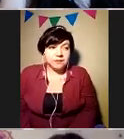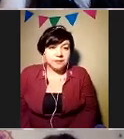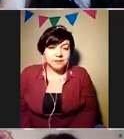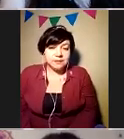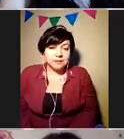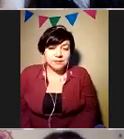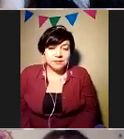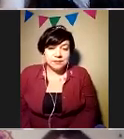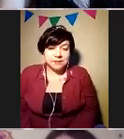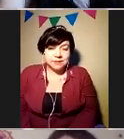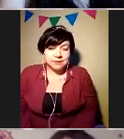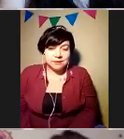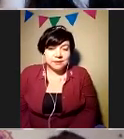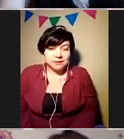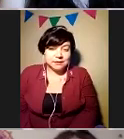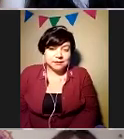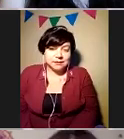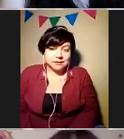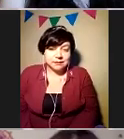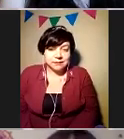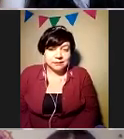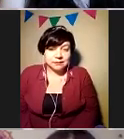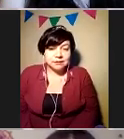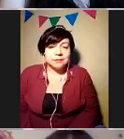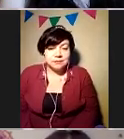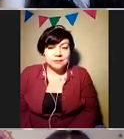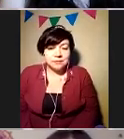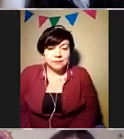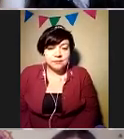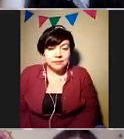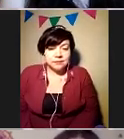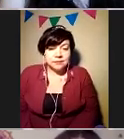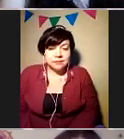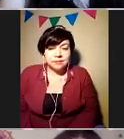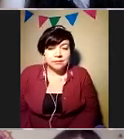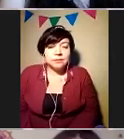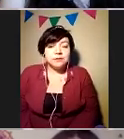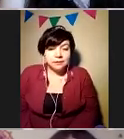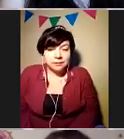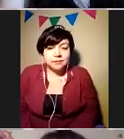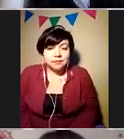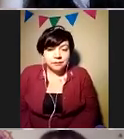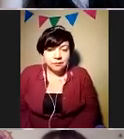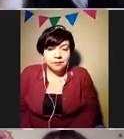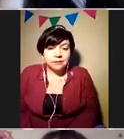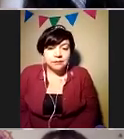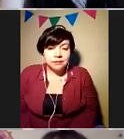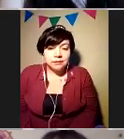y ya de ahí me la a buscar, en vez de comprar telas en las tiendas textiles, ya empecé a juntar prendas de la feria, de